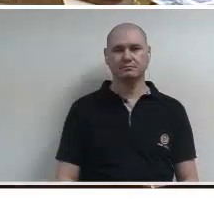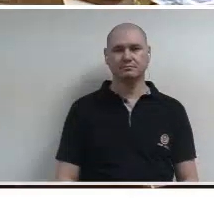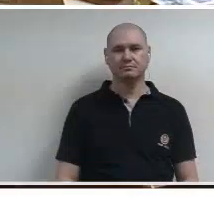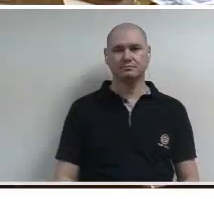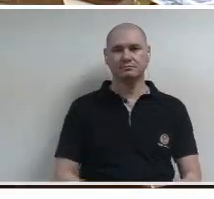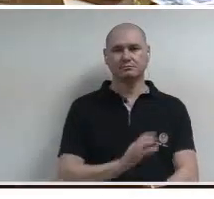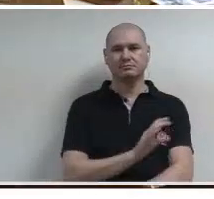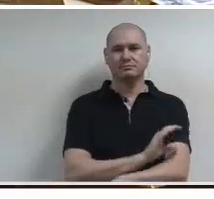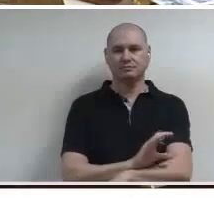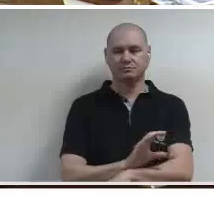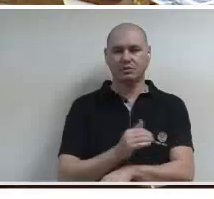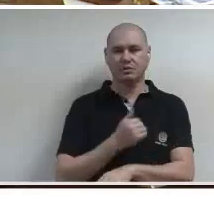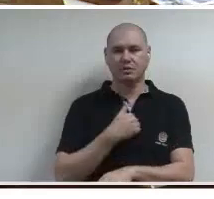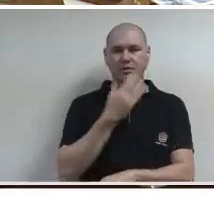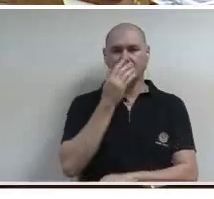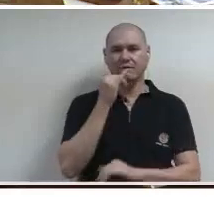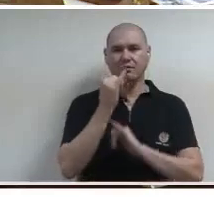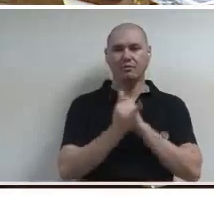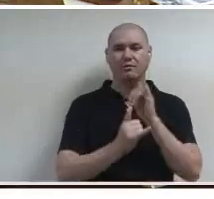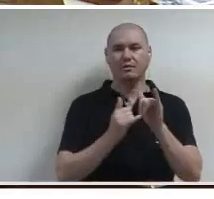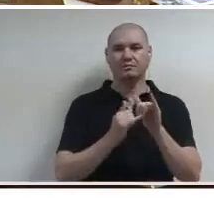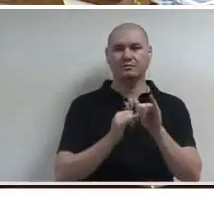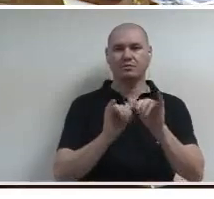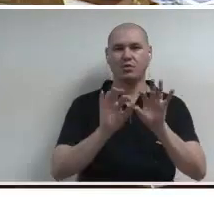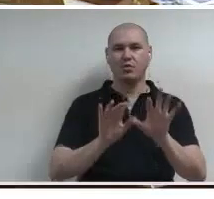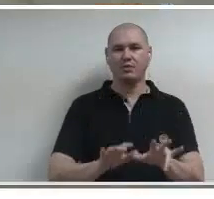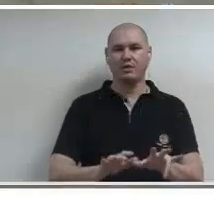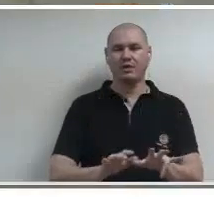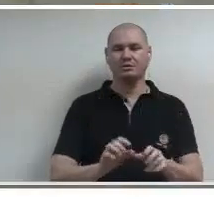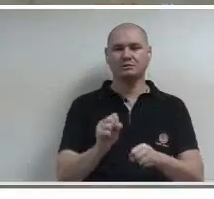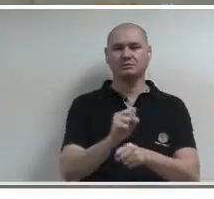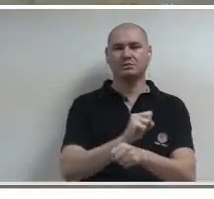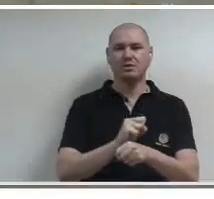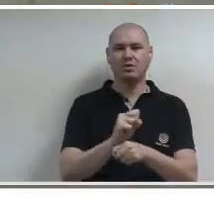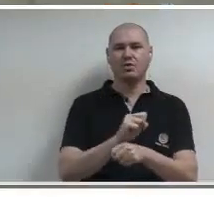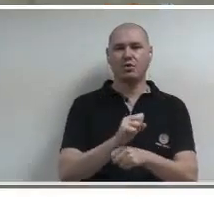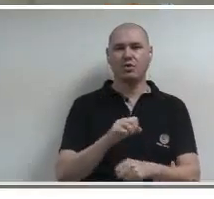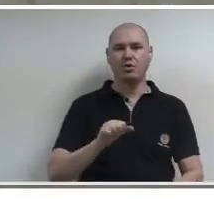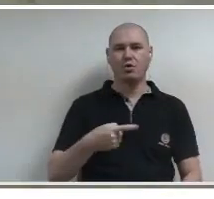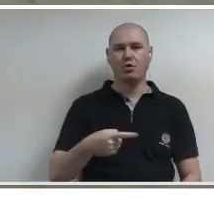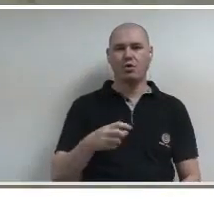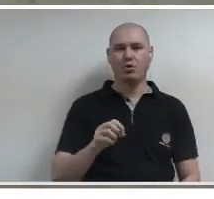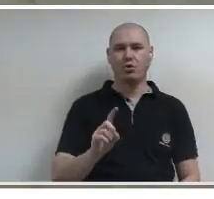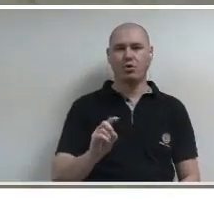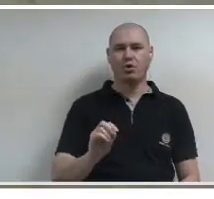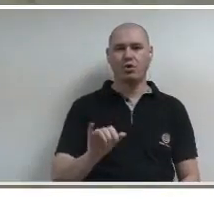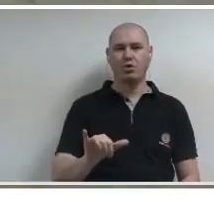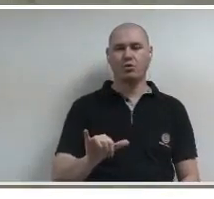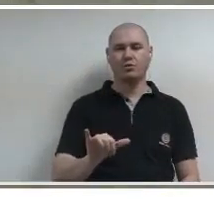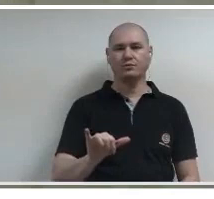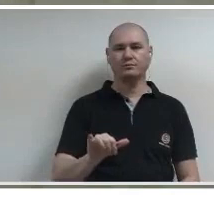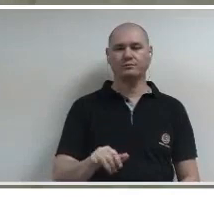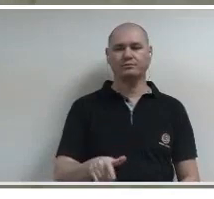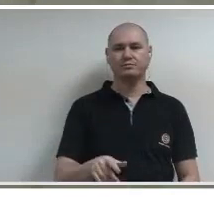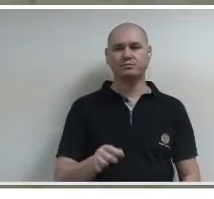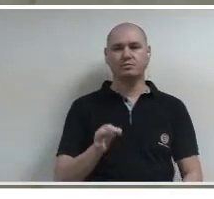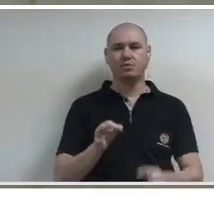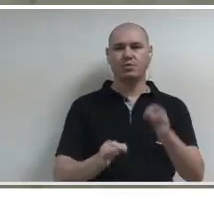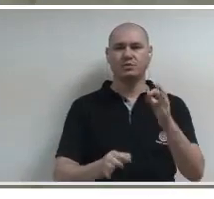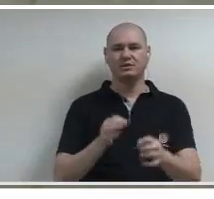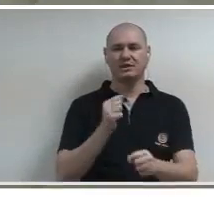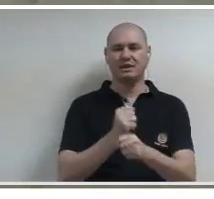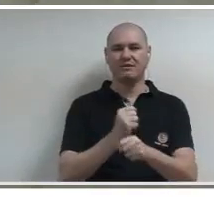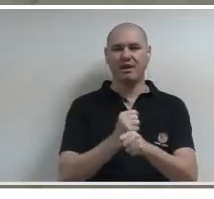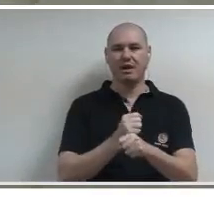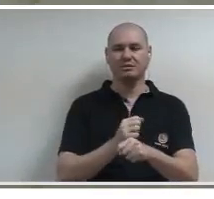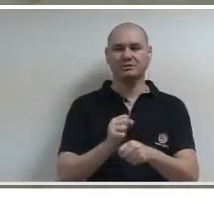¿verdad? Pero ahora, ¿cuál vamos a hablar de Seina, senador Sergio Godoy, presidente de la Comisión de Legislación, Codificación,